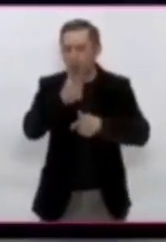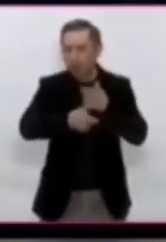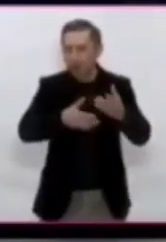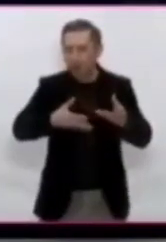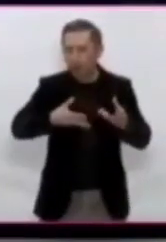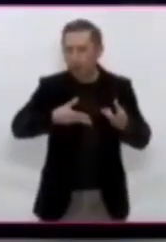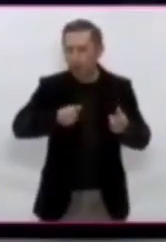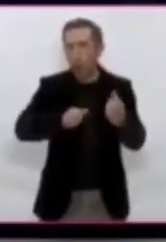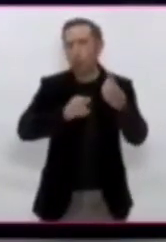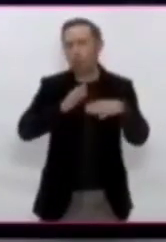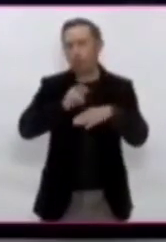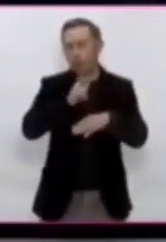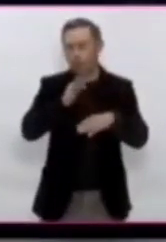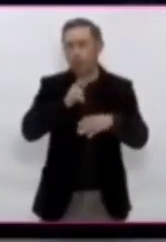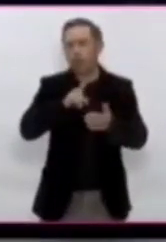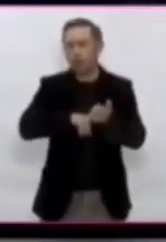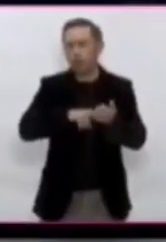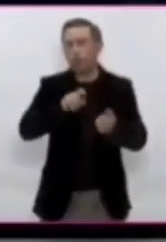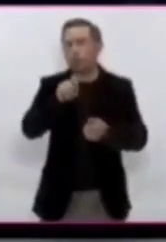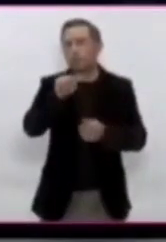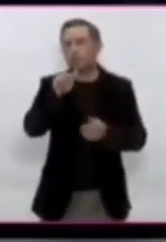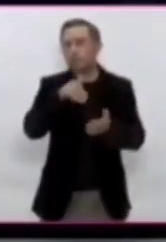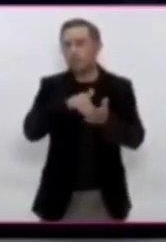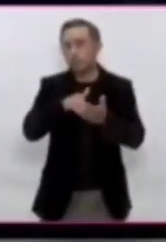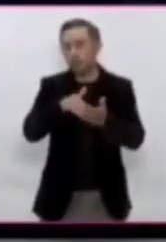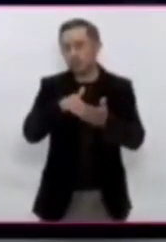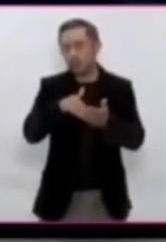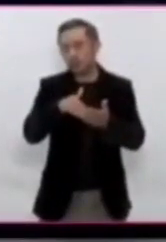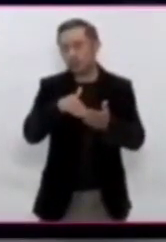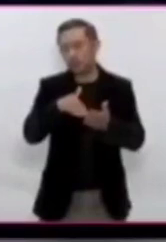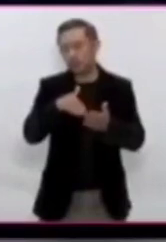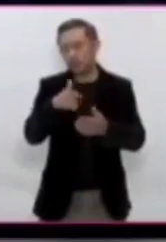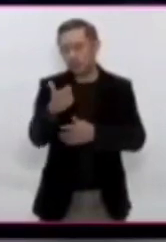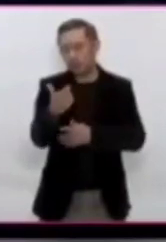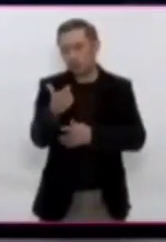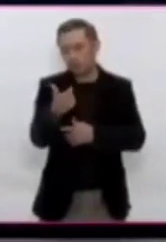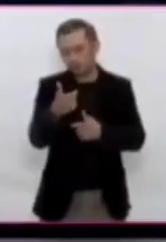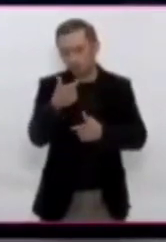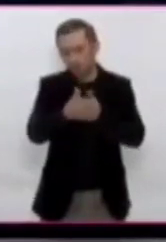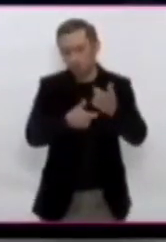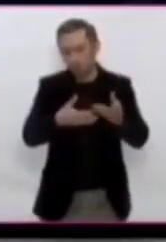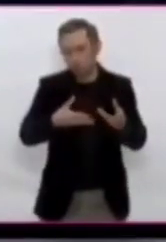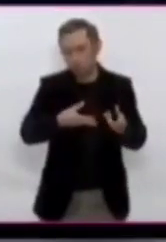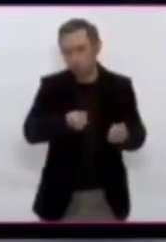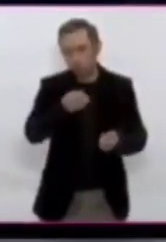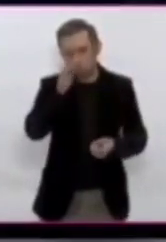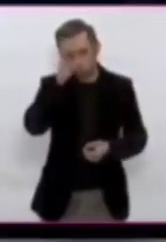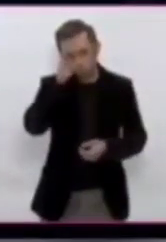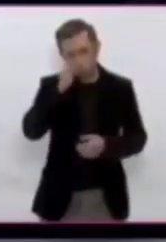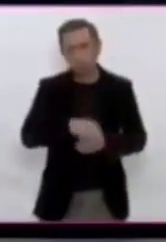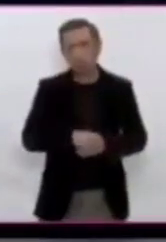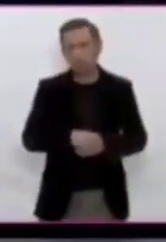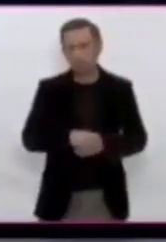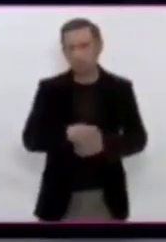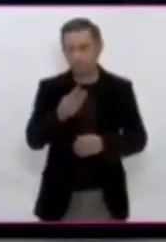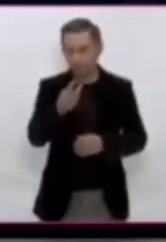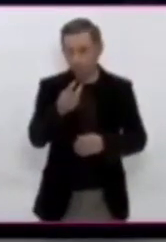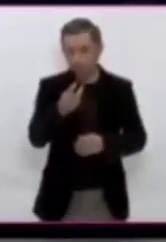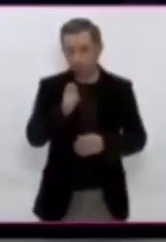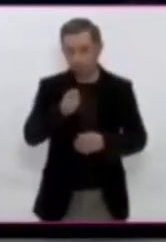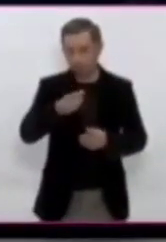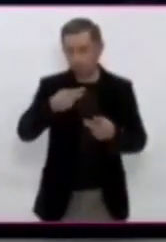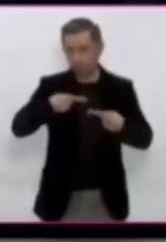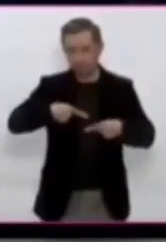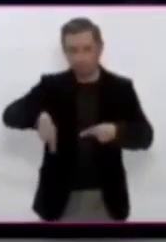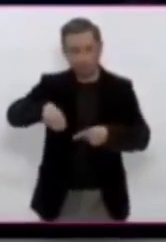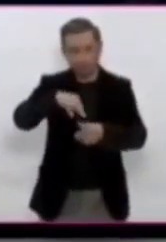de 26.8 millones de pesos. Este criterio, entiendo, es un criterio que no acompaña a la